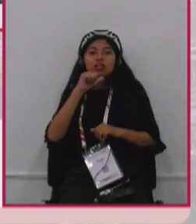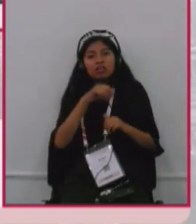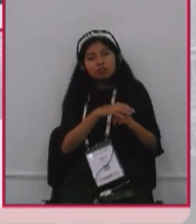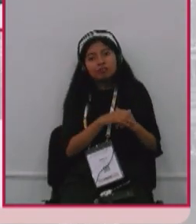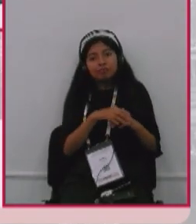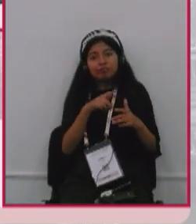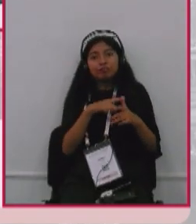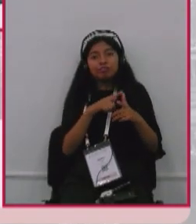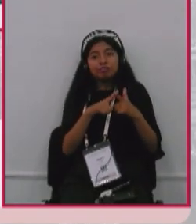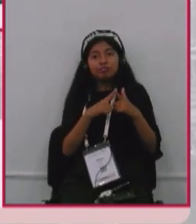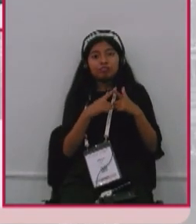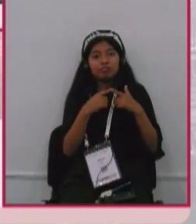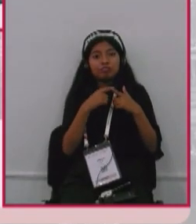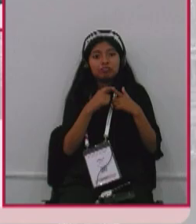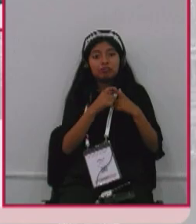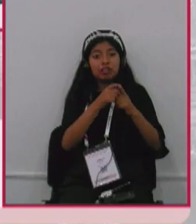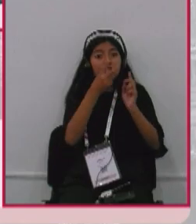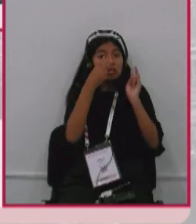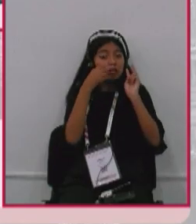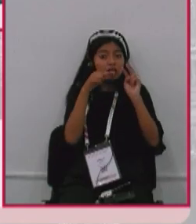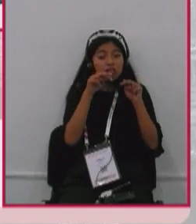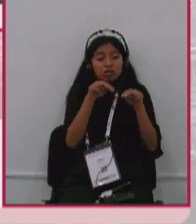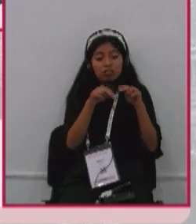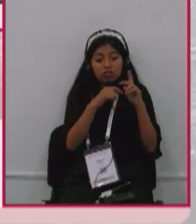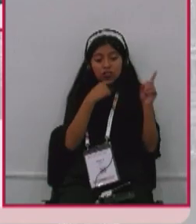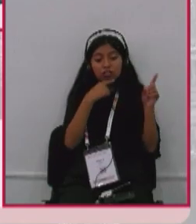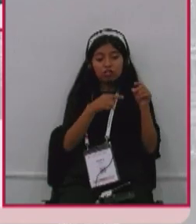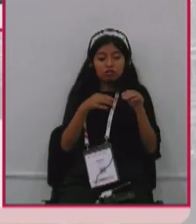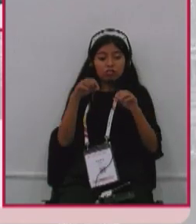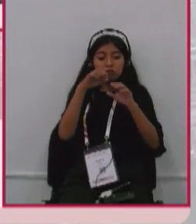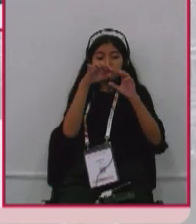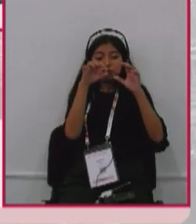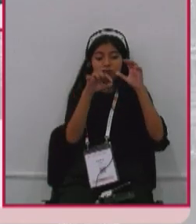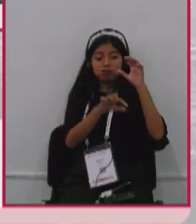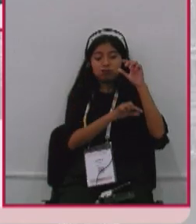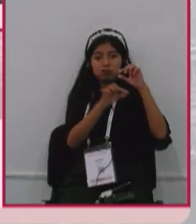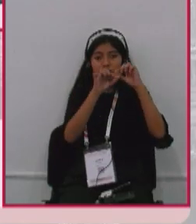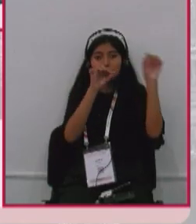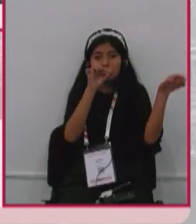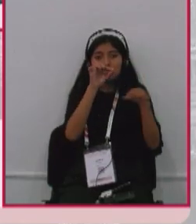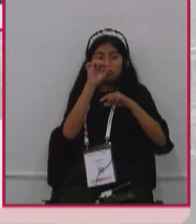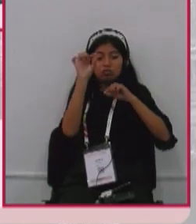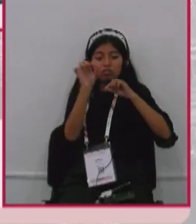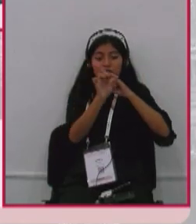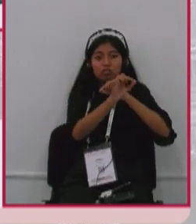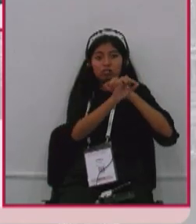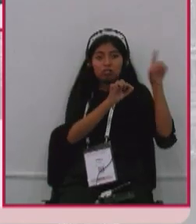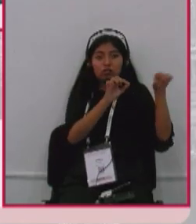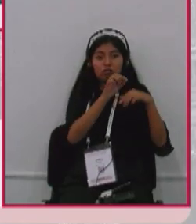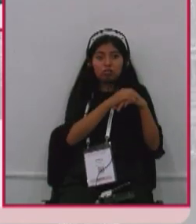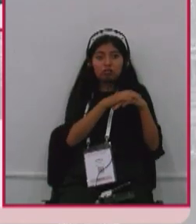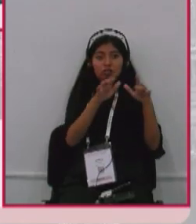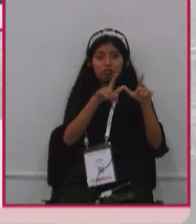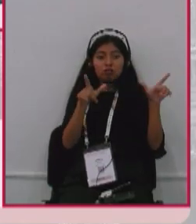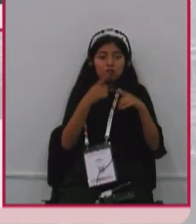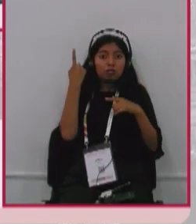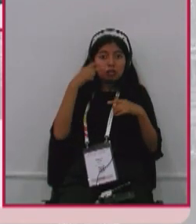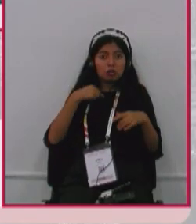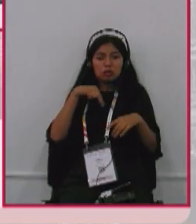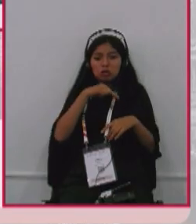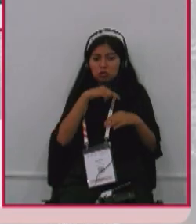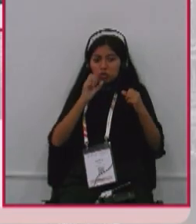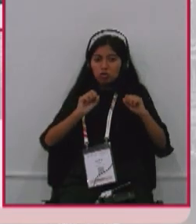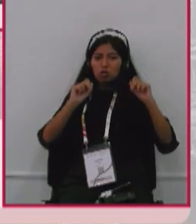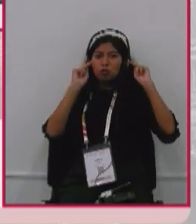Eso, por lo que le mencionaba, las canalizaciones, que siempre se va por el mismo lugar, entonces, para nosotros es una